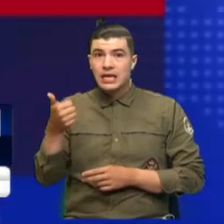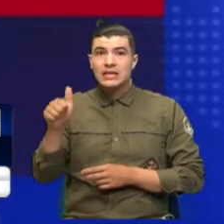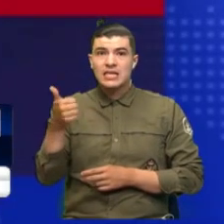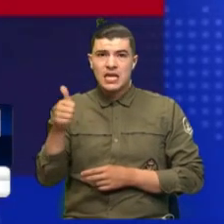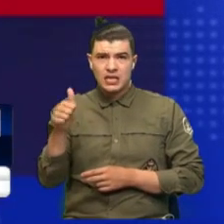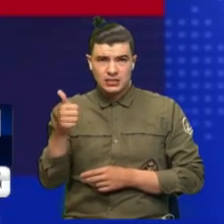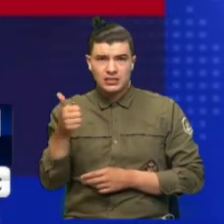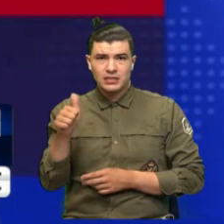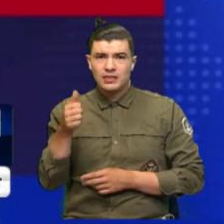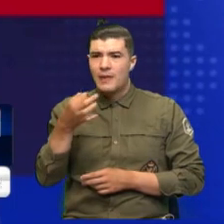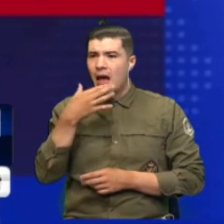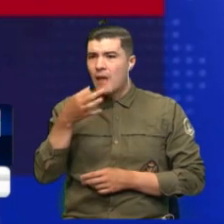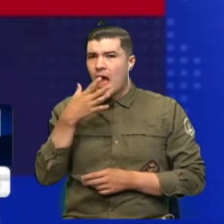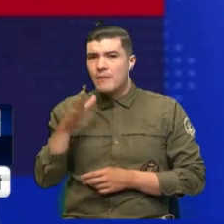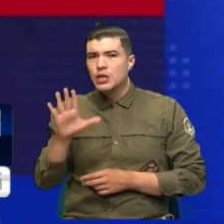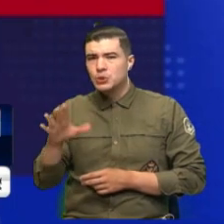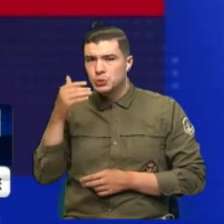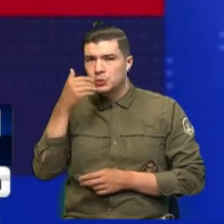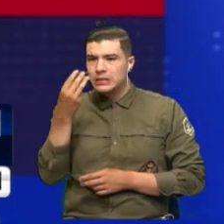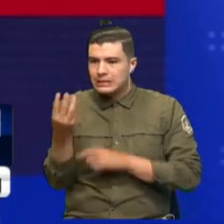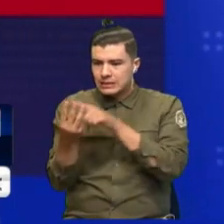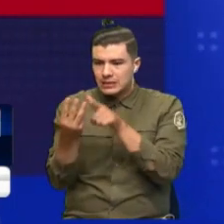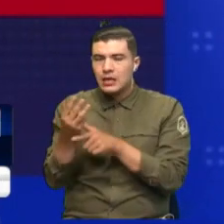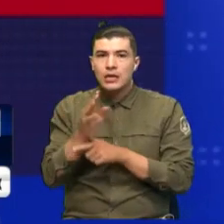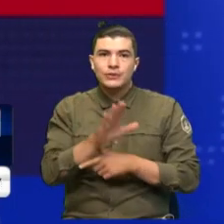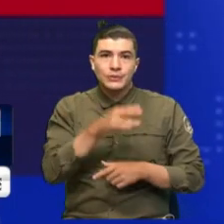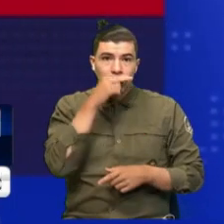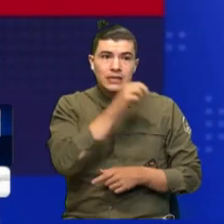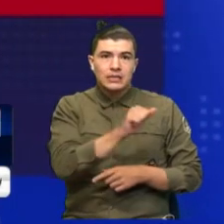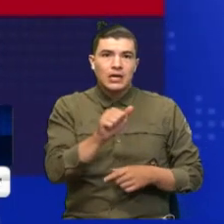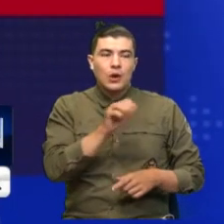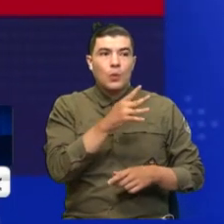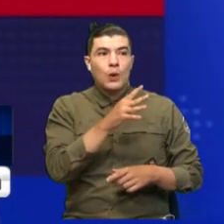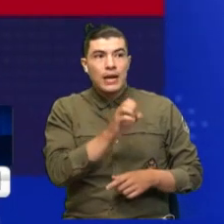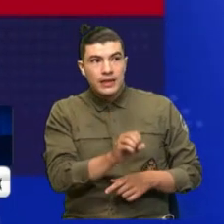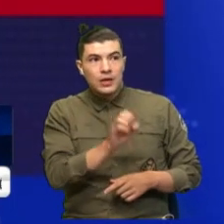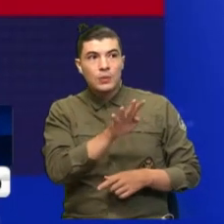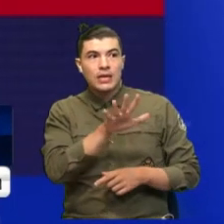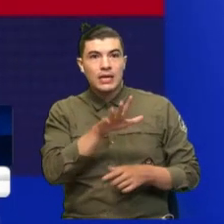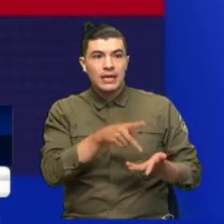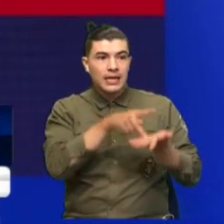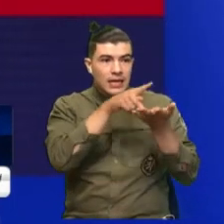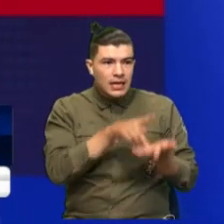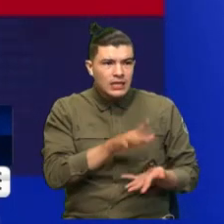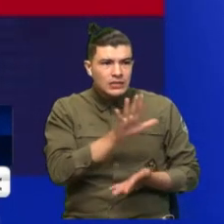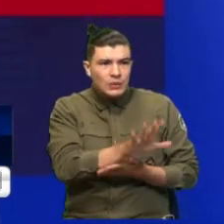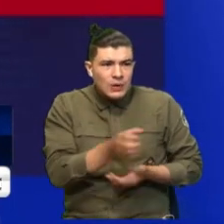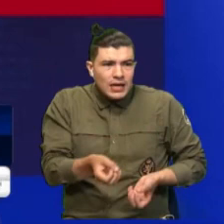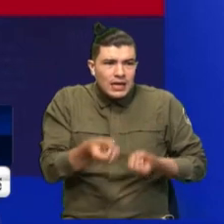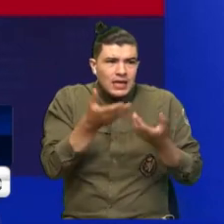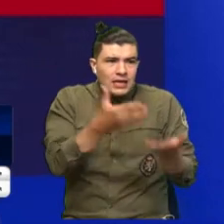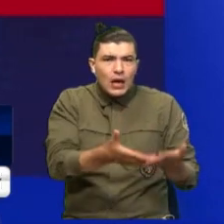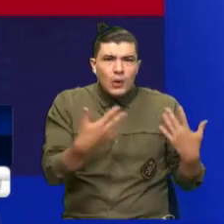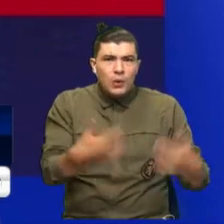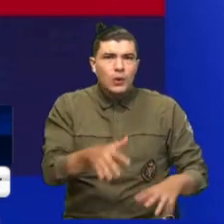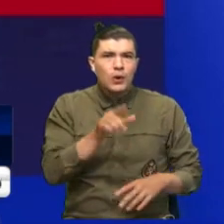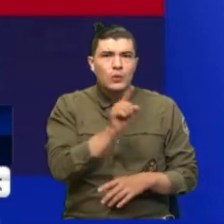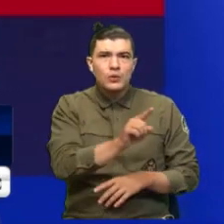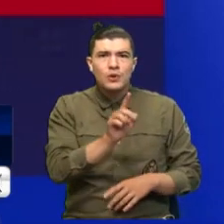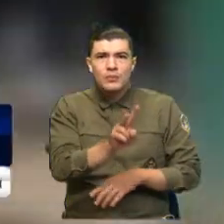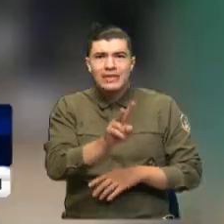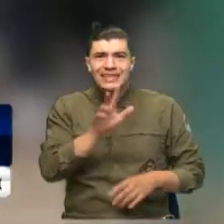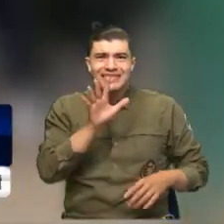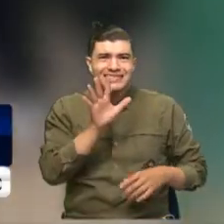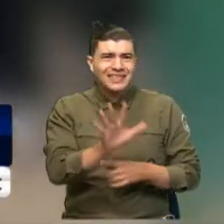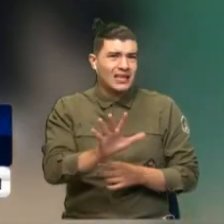una dosis leve porque como ahora niños que pesan 40 45 kilos eso le daría una dosis de 125 miligramos